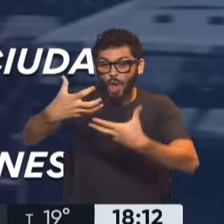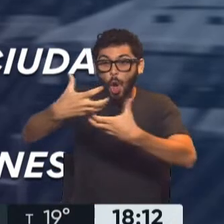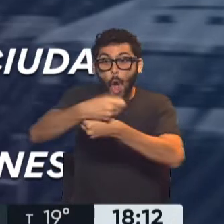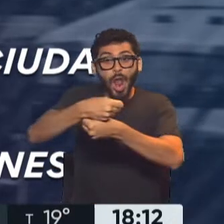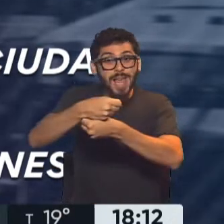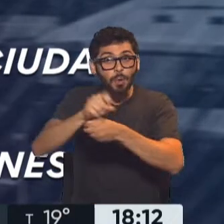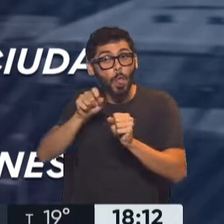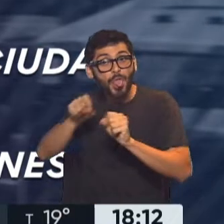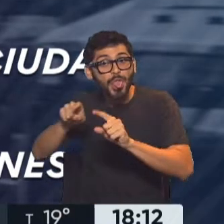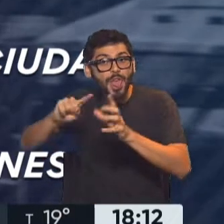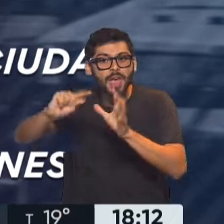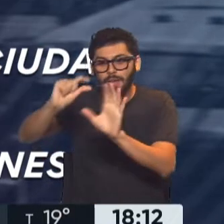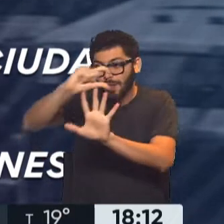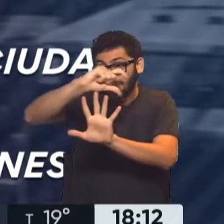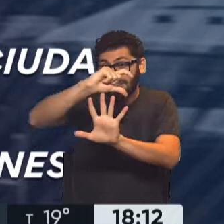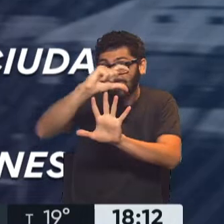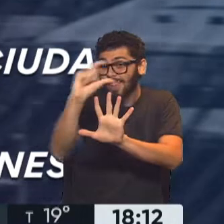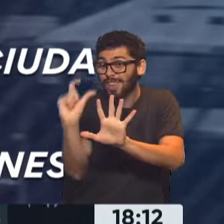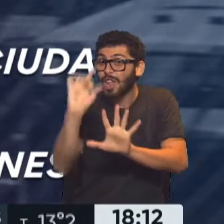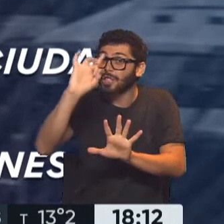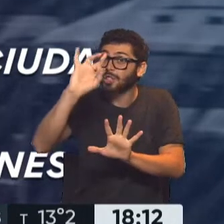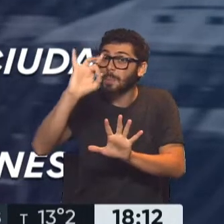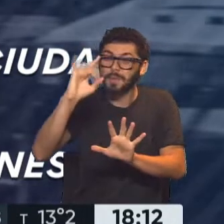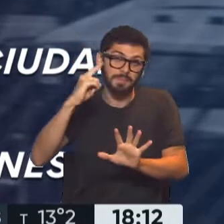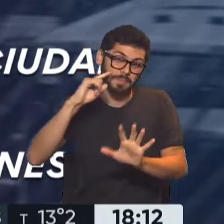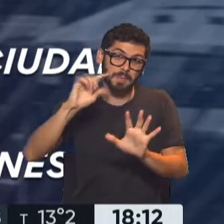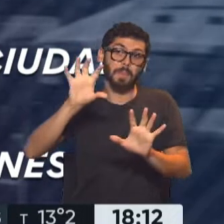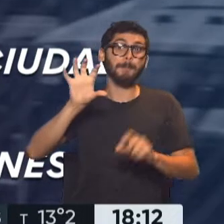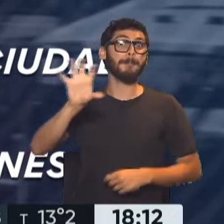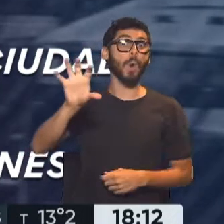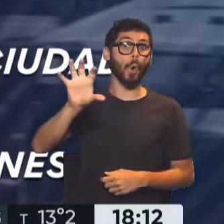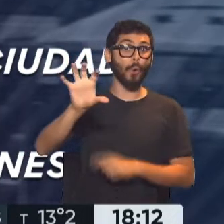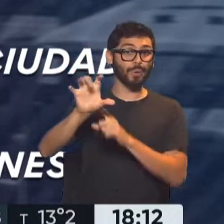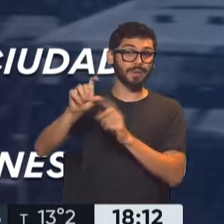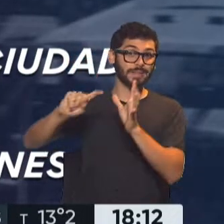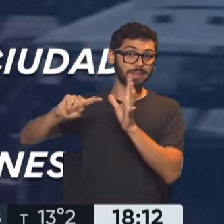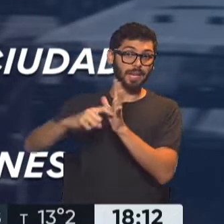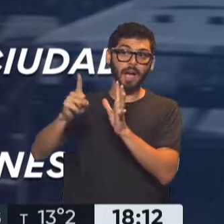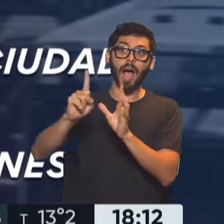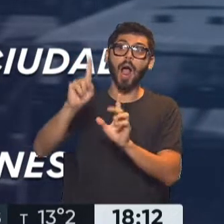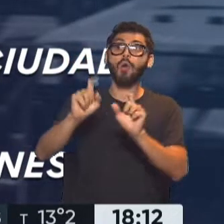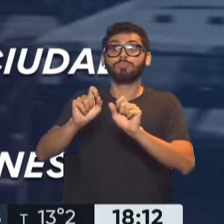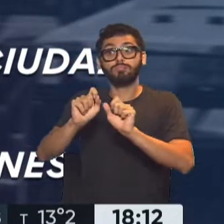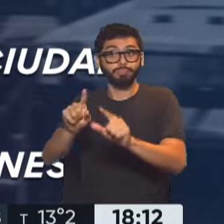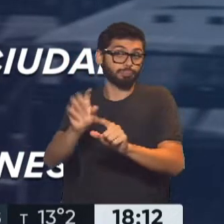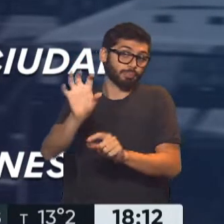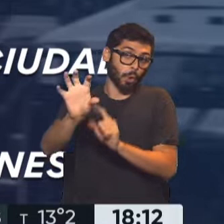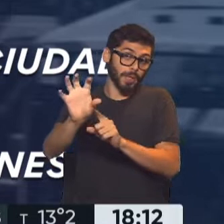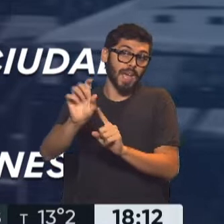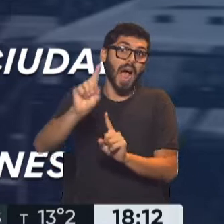en el conurbano solamente. Hay que tener en cuenta que en la provincia de Buenos Aires hay líneas que están provincializadas y hay líneas que